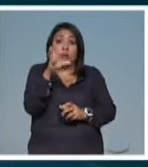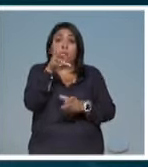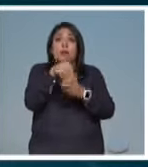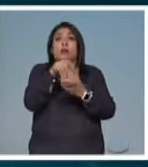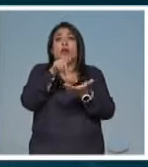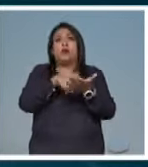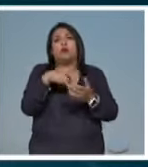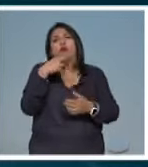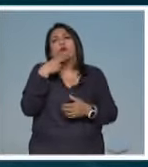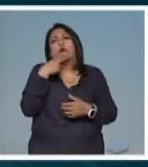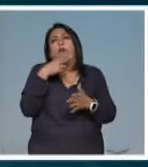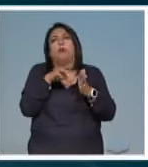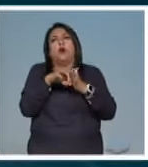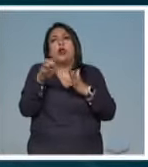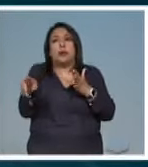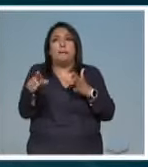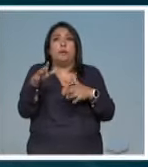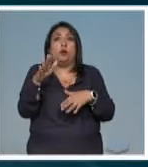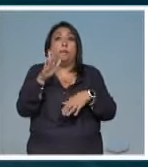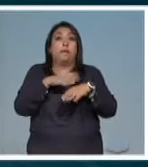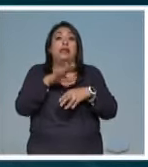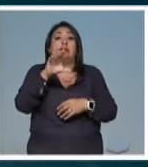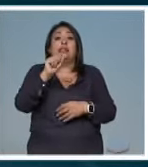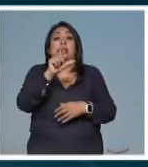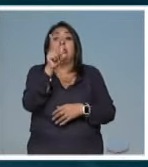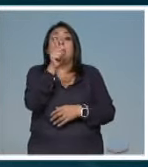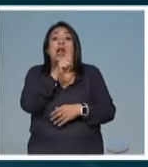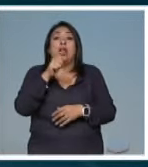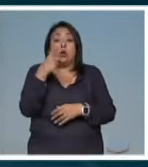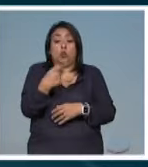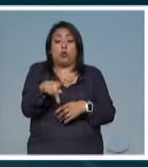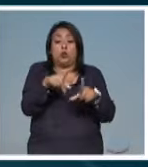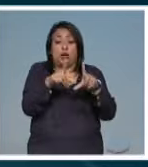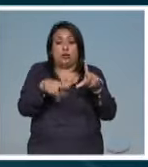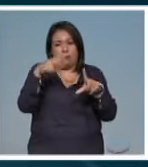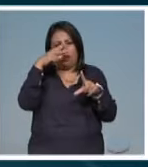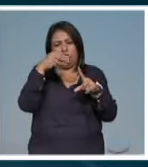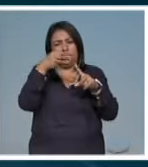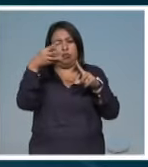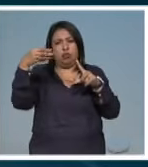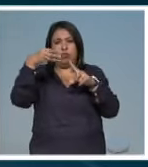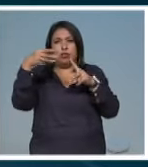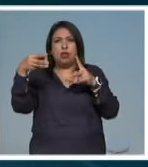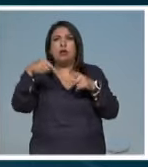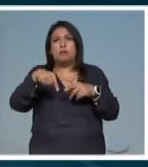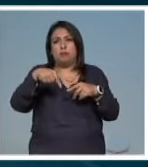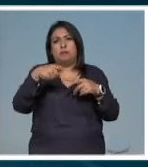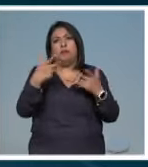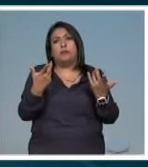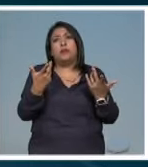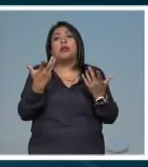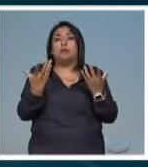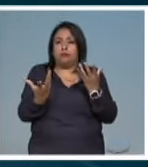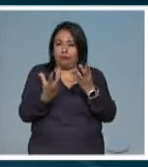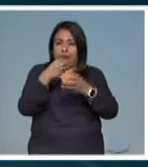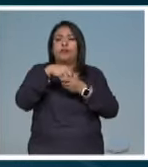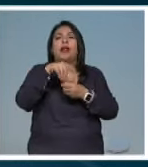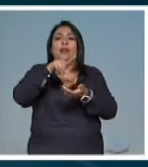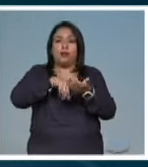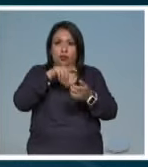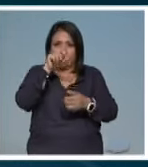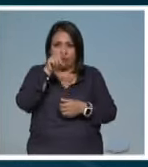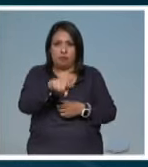integrado hablas, por ejemplo, de las más de 60 lenguas que tenemos y con sus variantes lingüísticas en nuestro país, forman parte